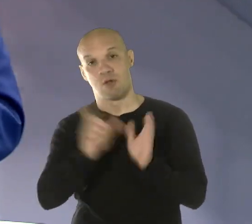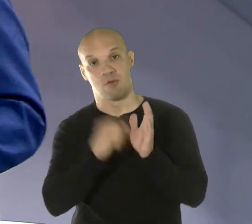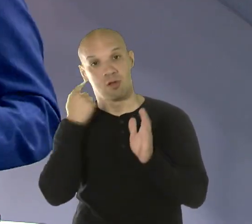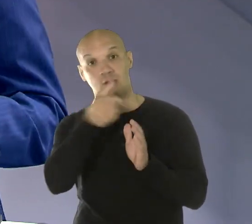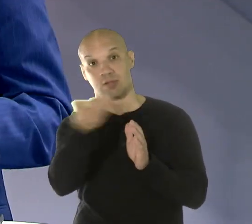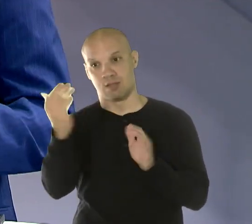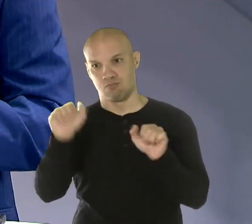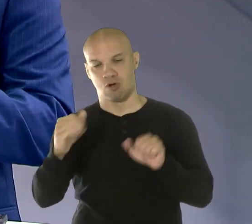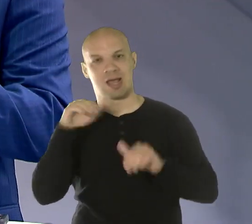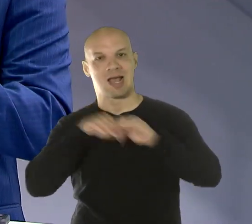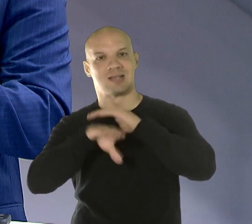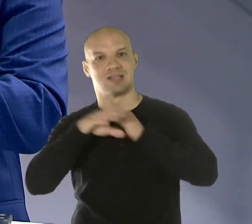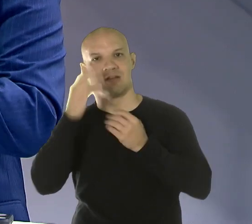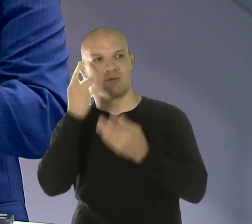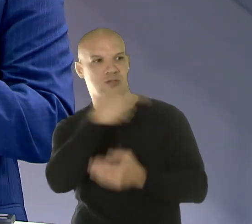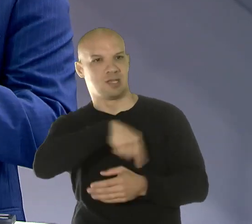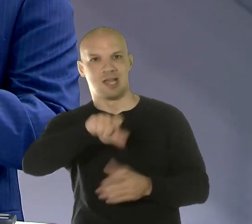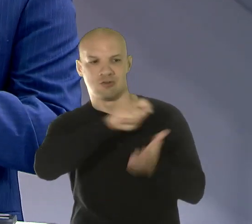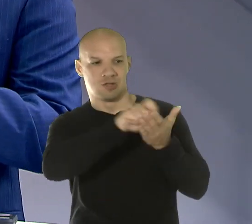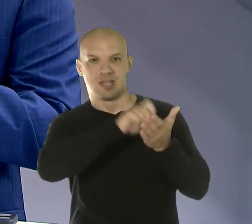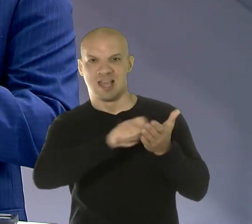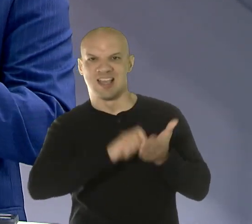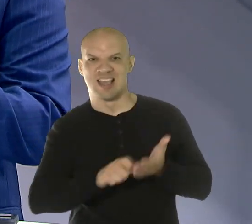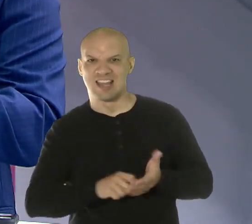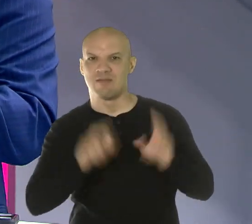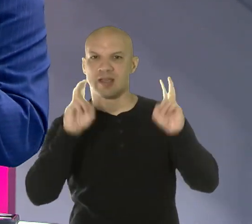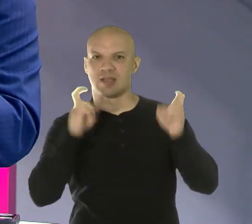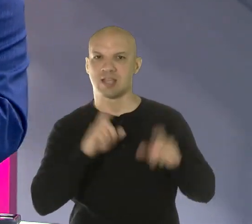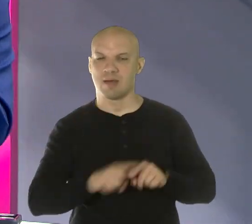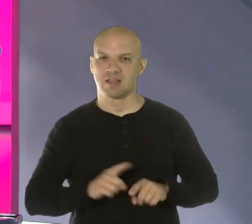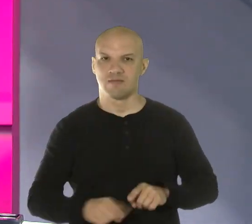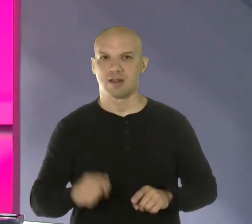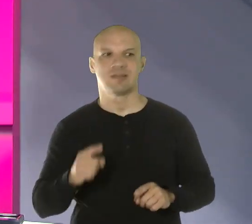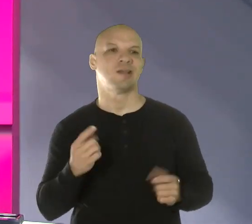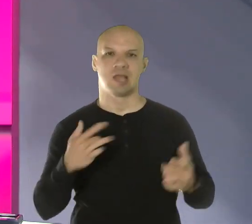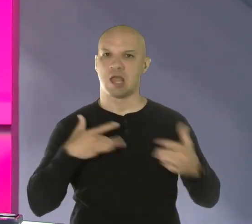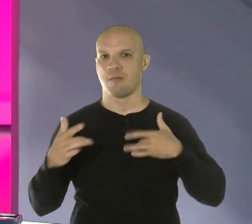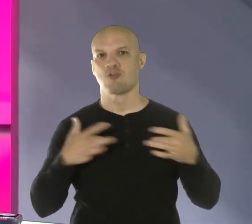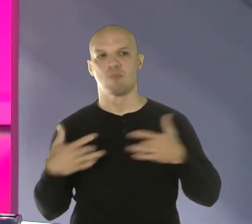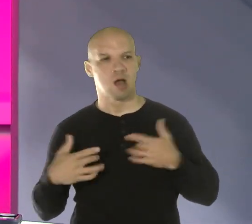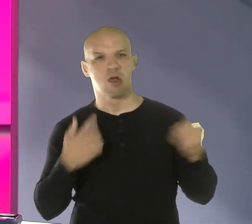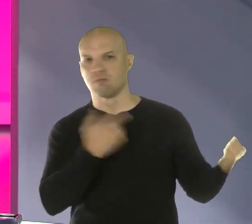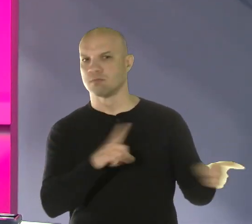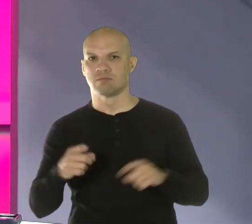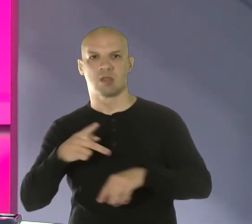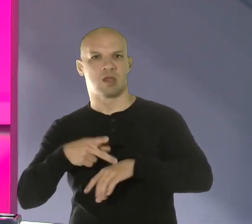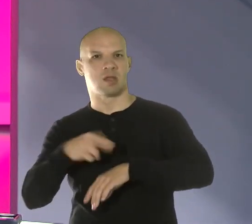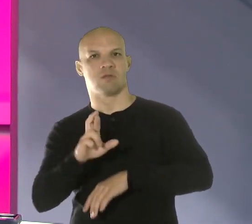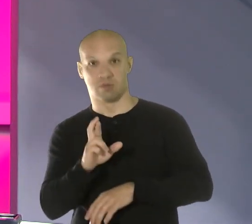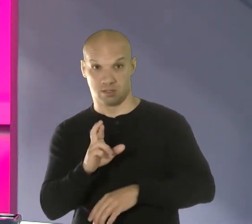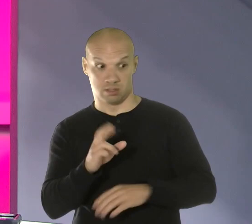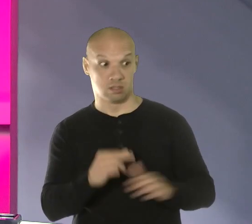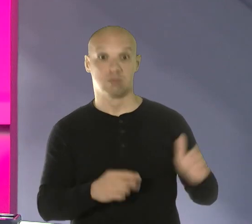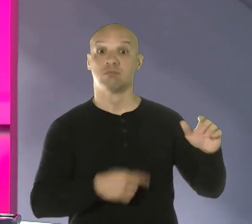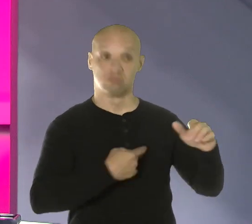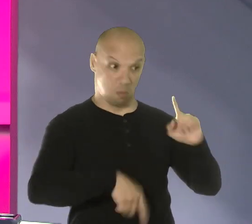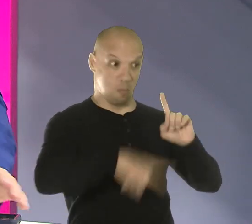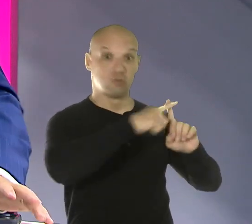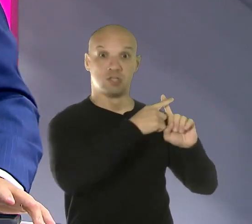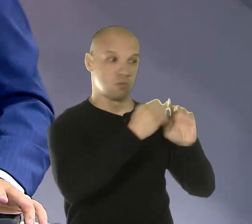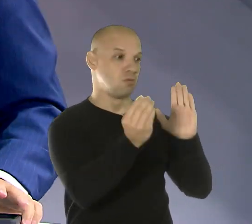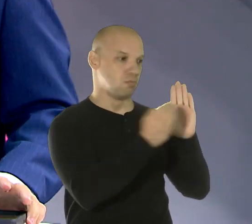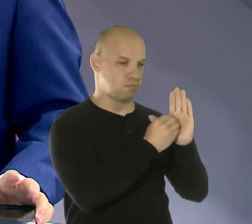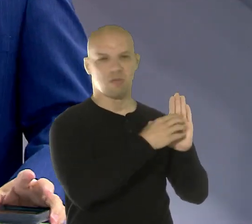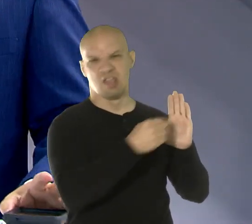información y temas que ellos escriben preocupados por las cosas que ocurren en el país, marcando lo bueno y en donde hay